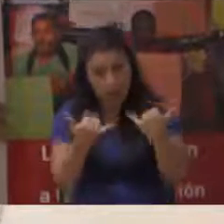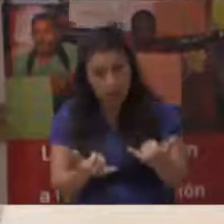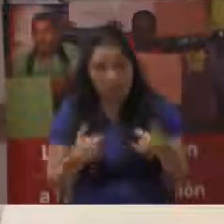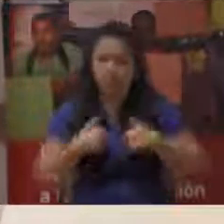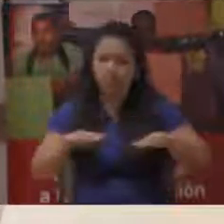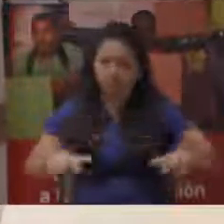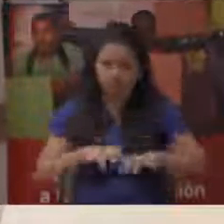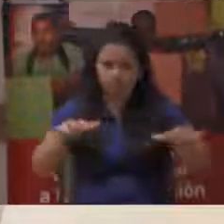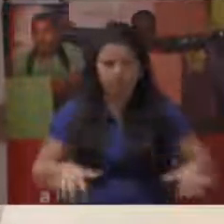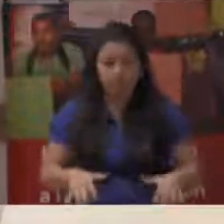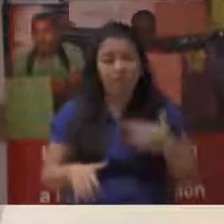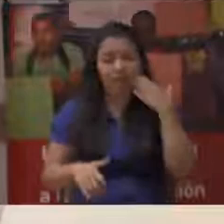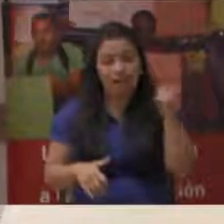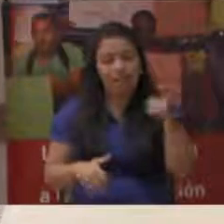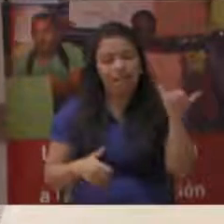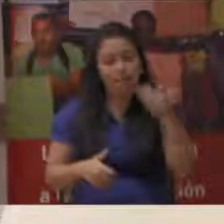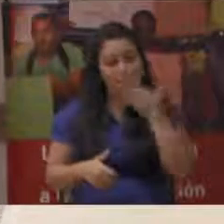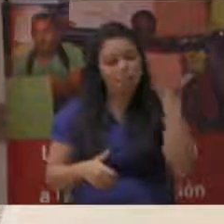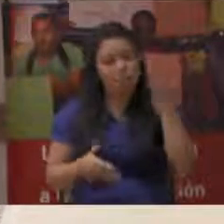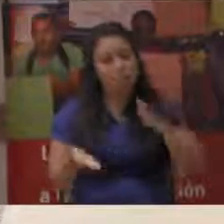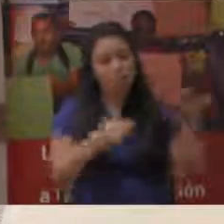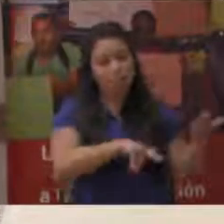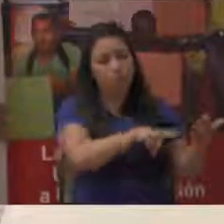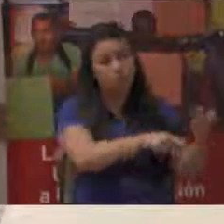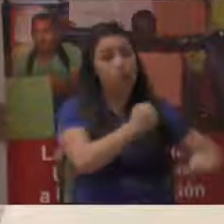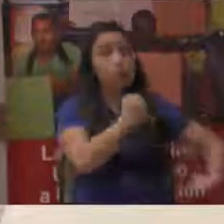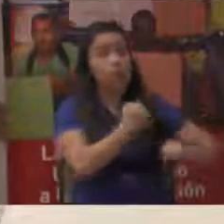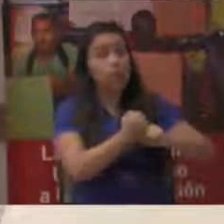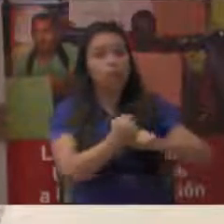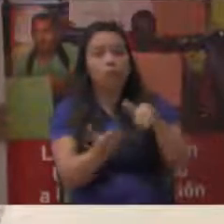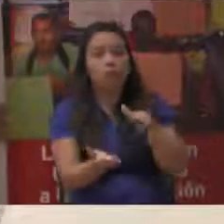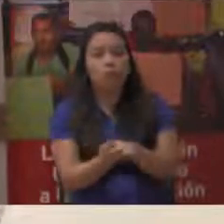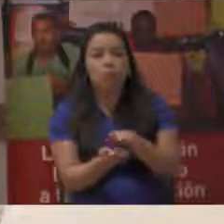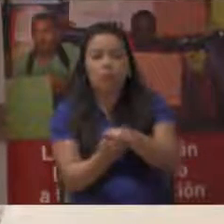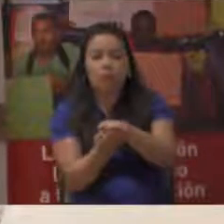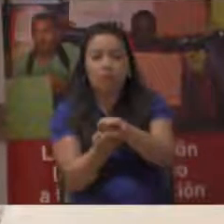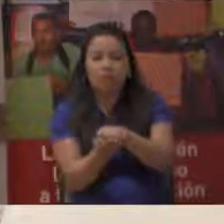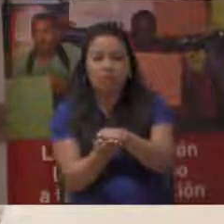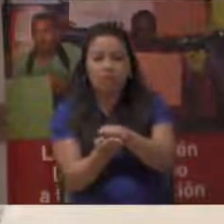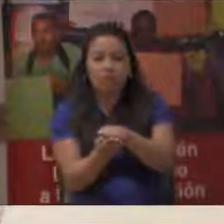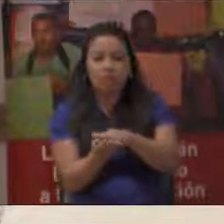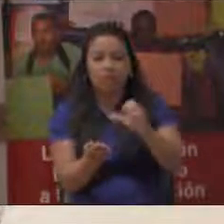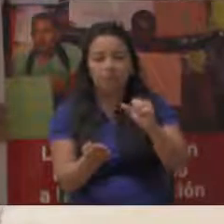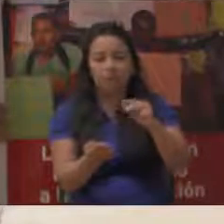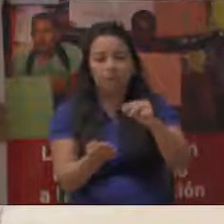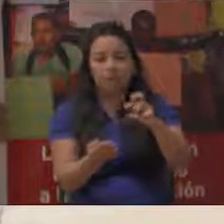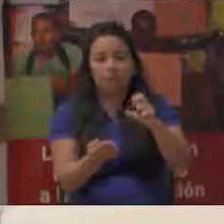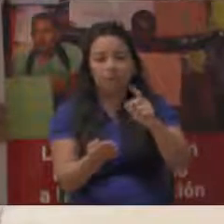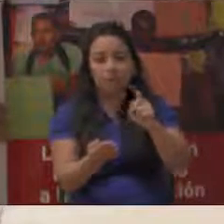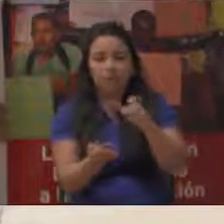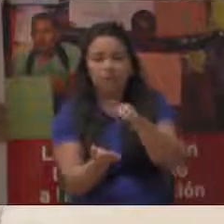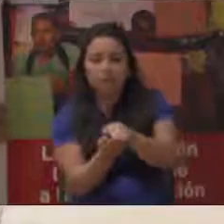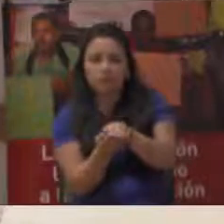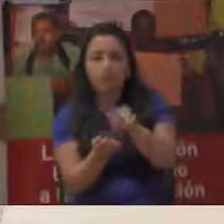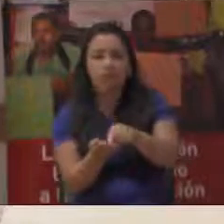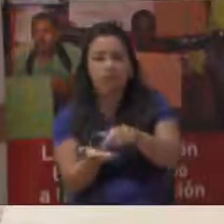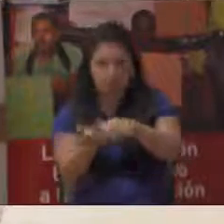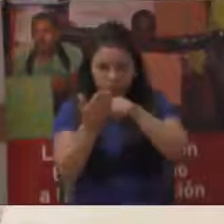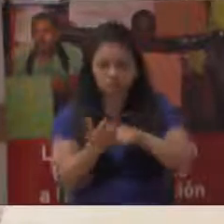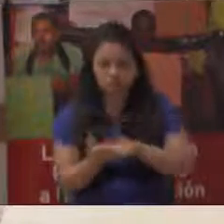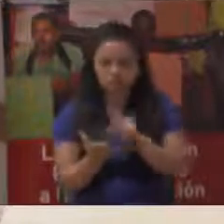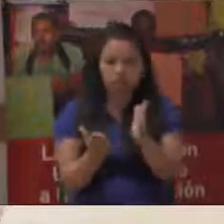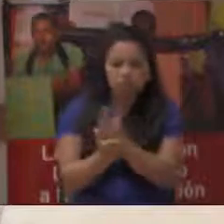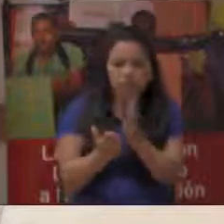paz descanse, Beatriz Linares, por la construcción de un COMPES de prevención a la utilización y al reclutamiento de niñas,